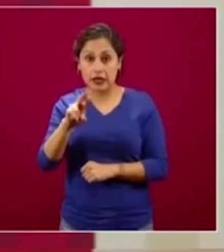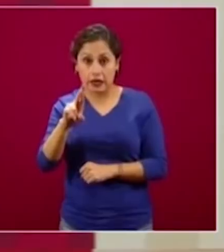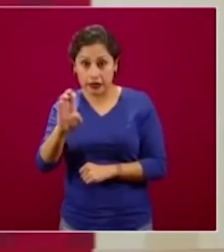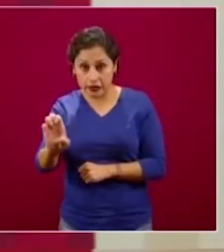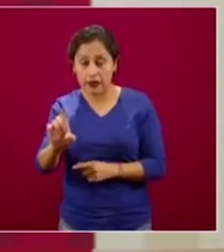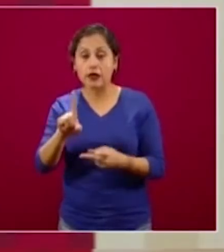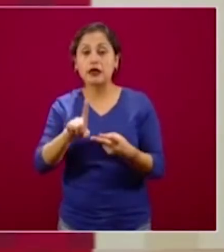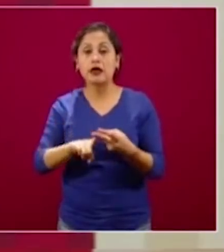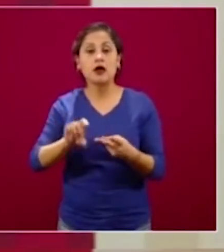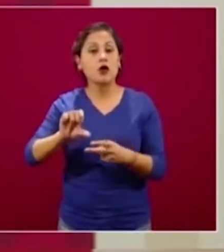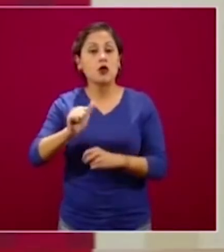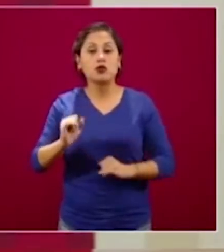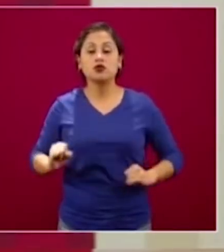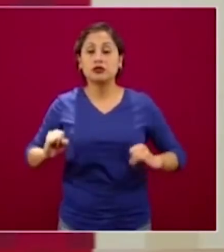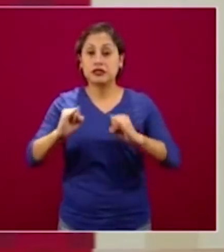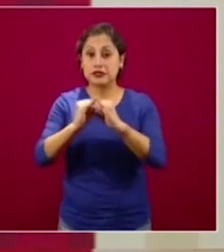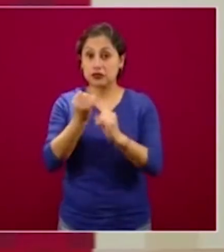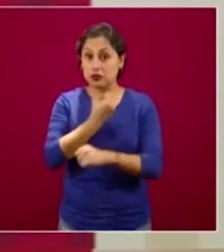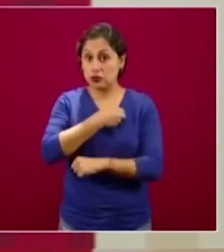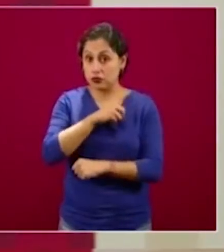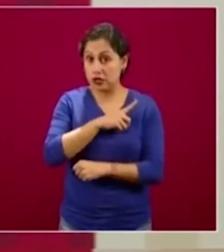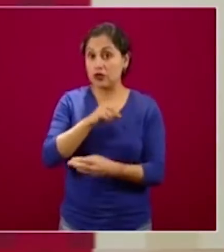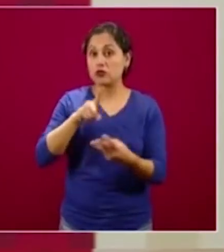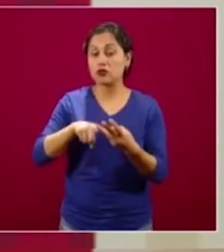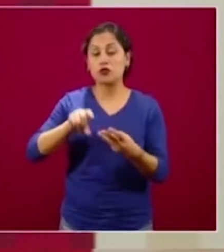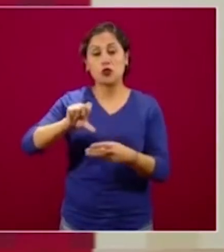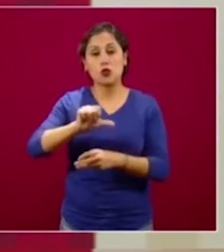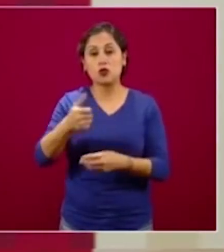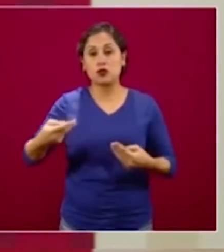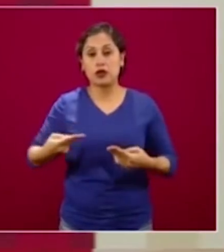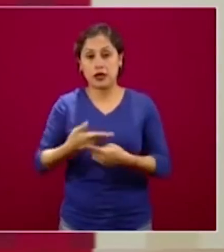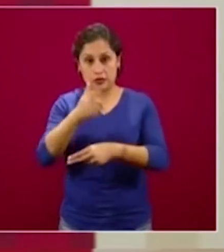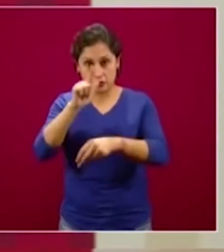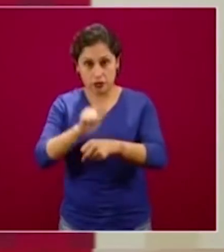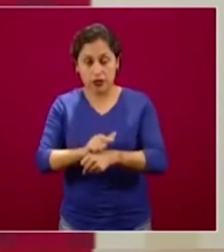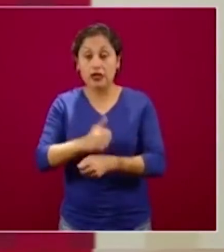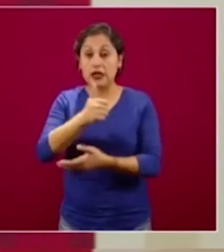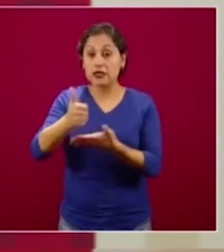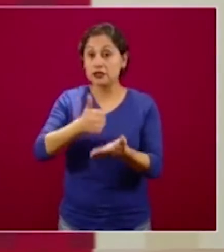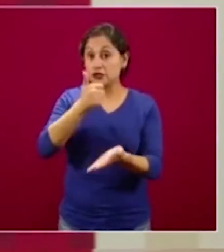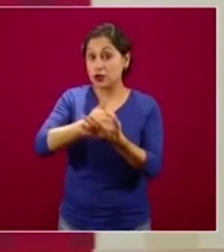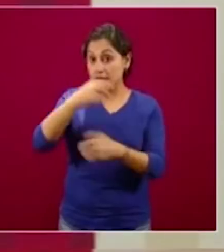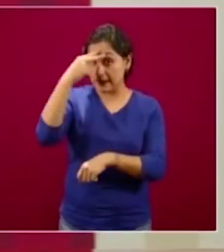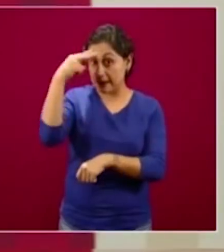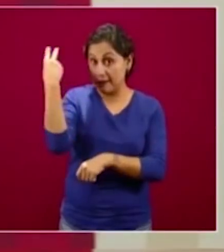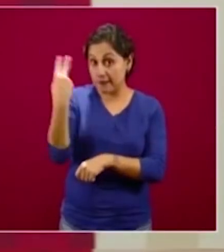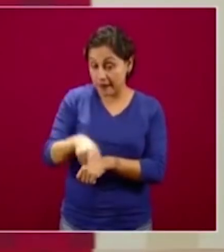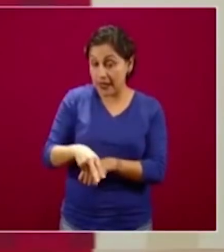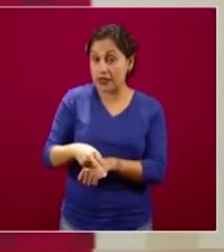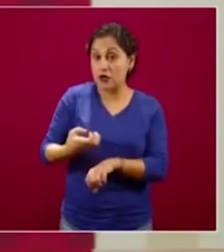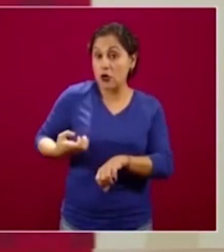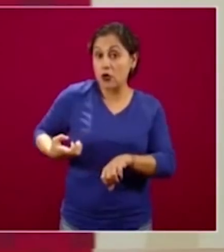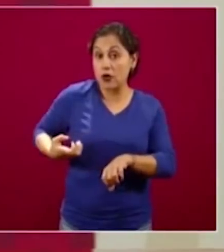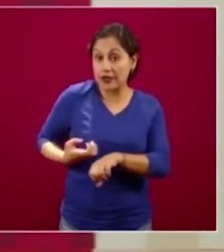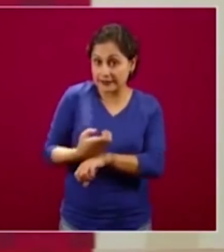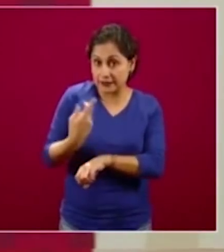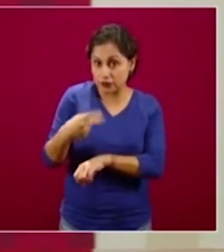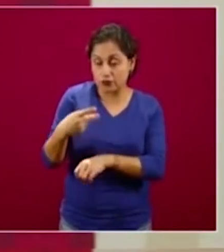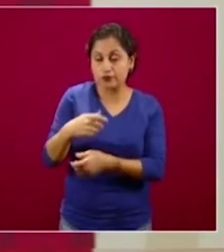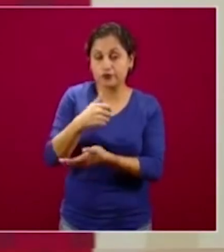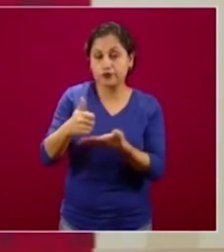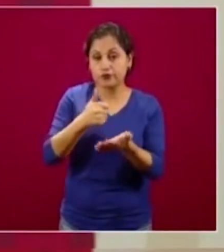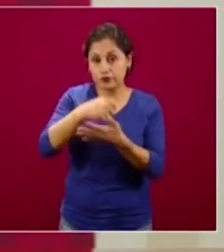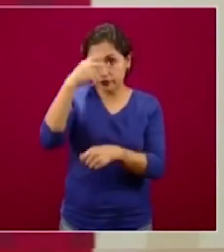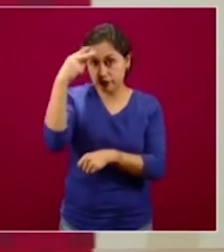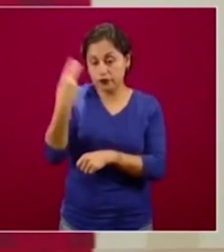los institutos nacionales de salud y las instituciones nacionales. La Ciudad de México no tiene un laboratorio estatal de salud pública, tiene un laboratorio